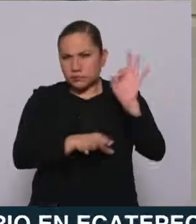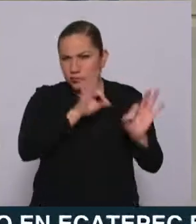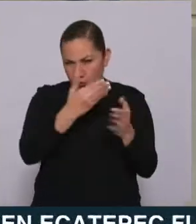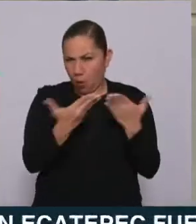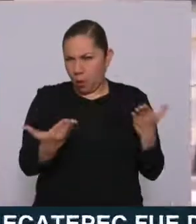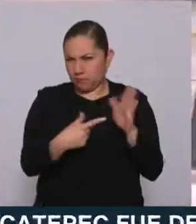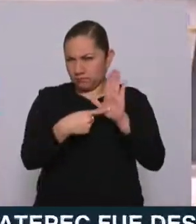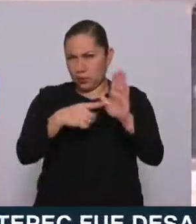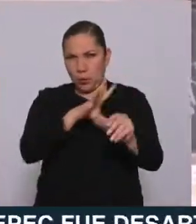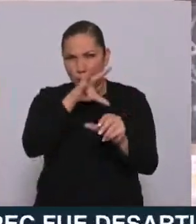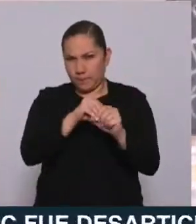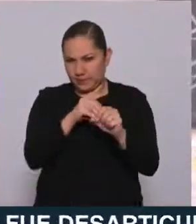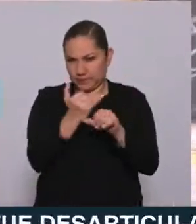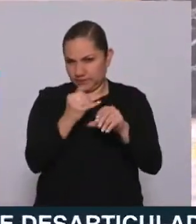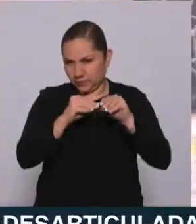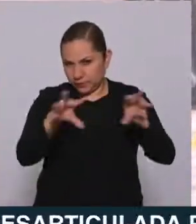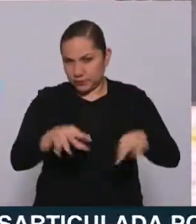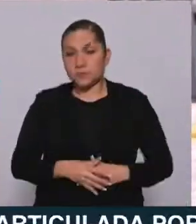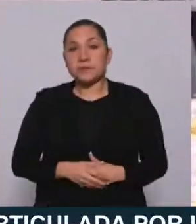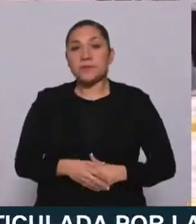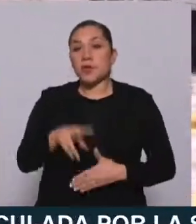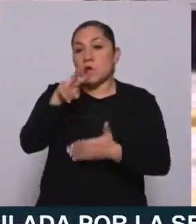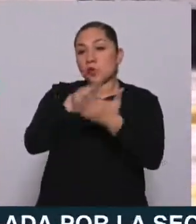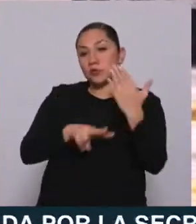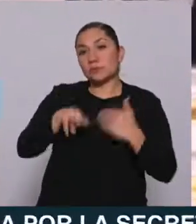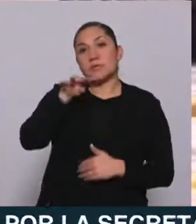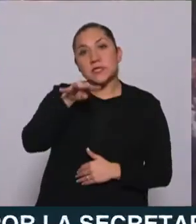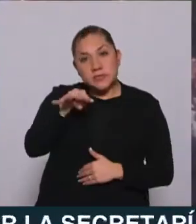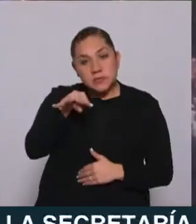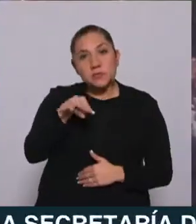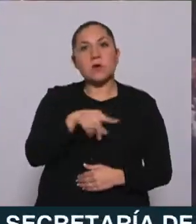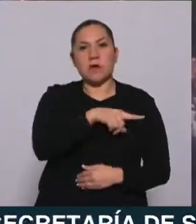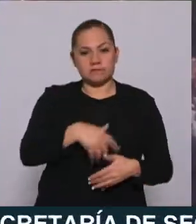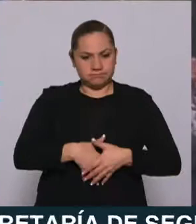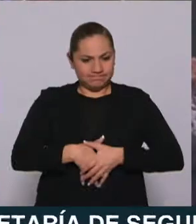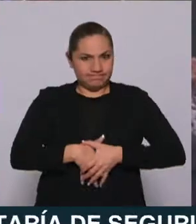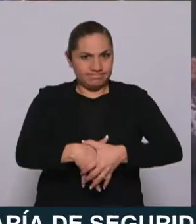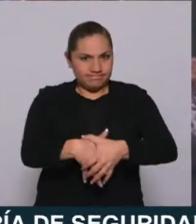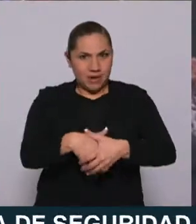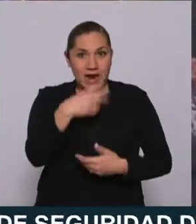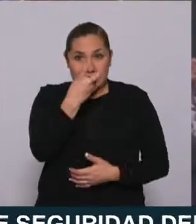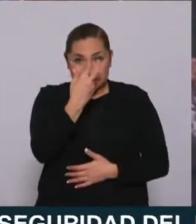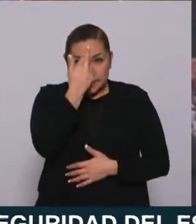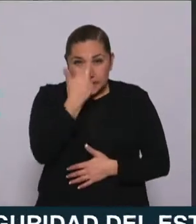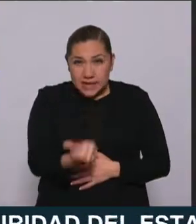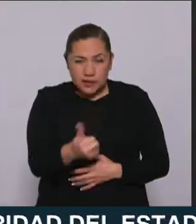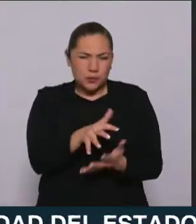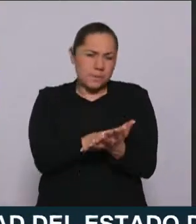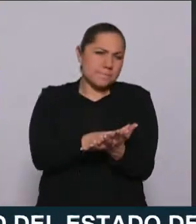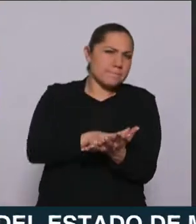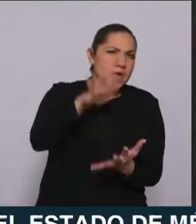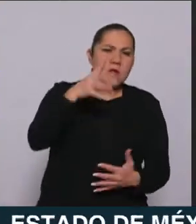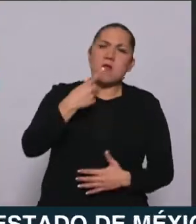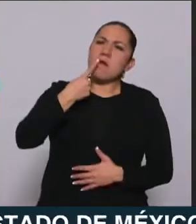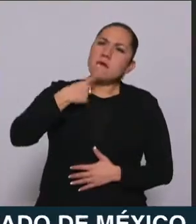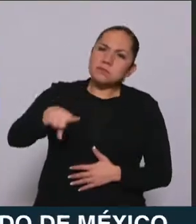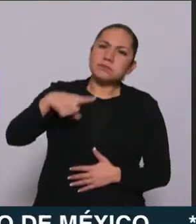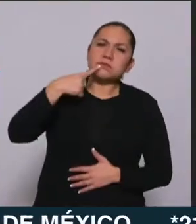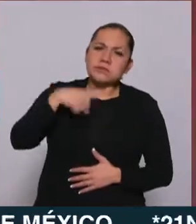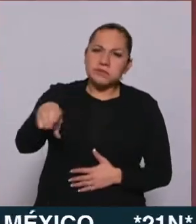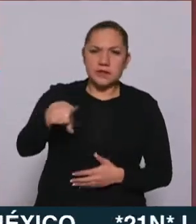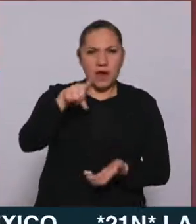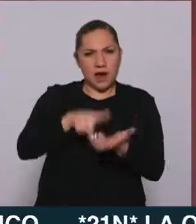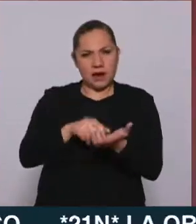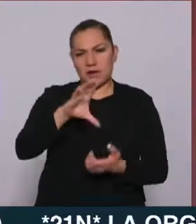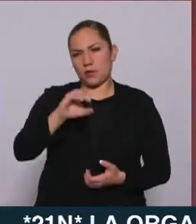Durante el 2019, en la Ciudad de México la discriminación por embarazo fue la causa con mayor número de casos registrados ante el Consejo para Prevenir y Eliminar la